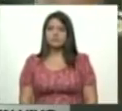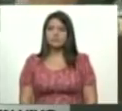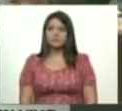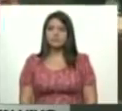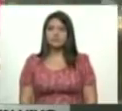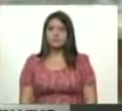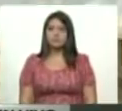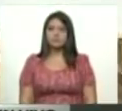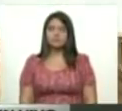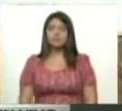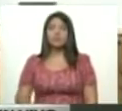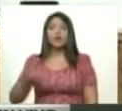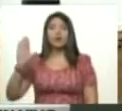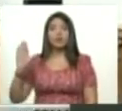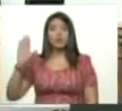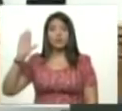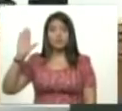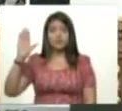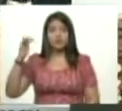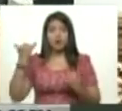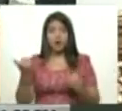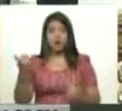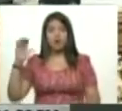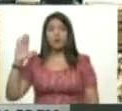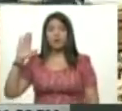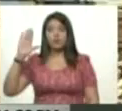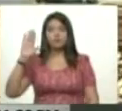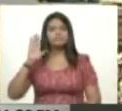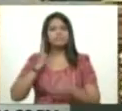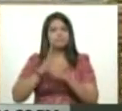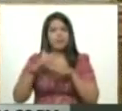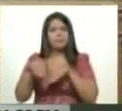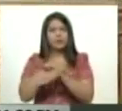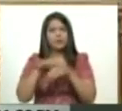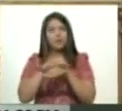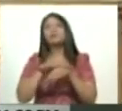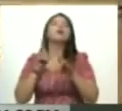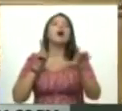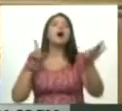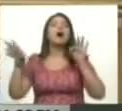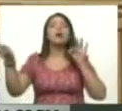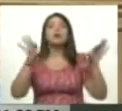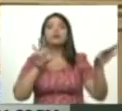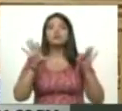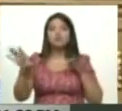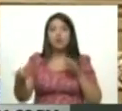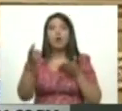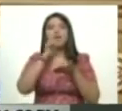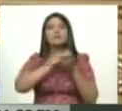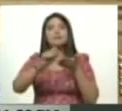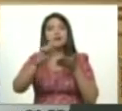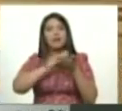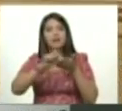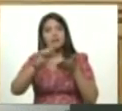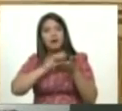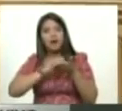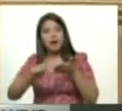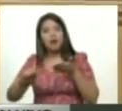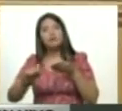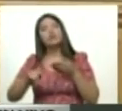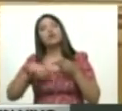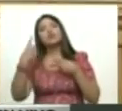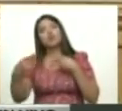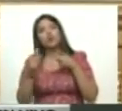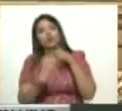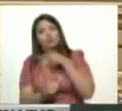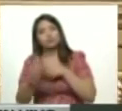a la juramentación, perdón, a la elección del secretario y subsecretario